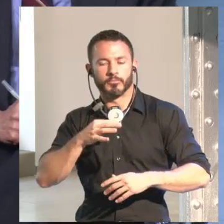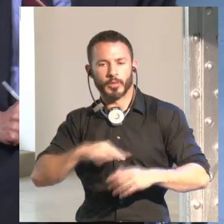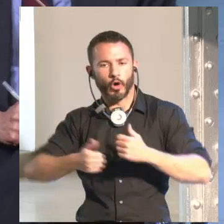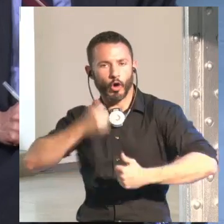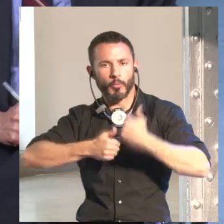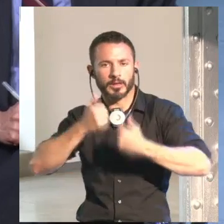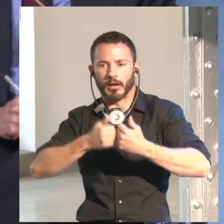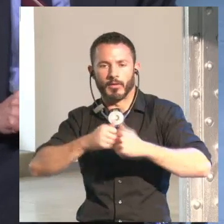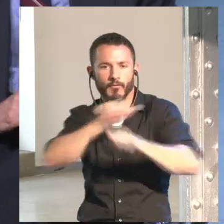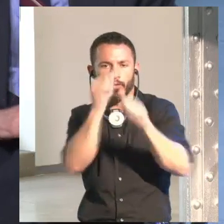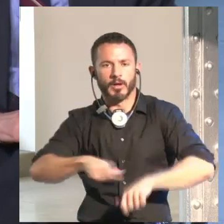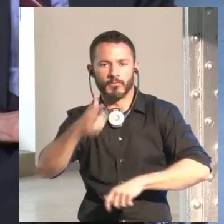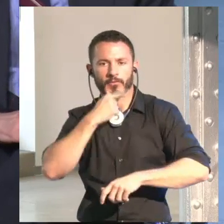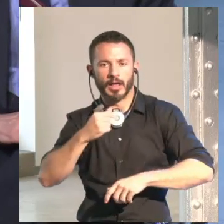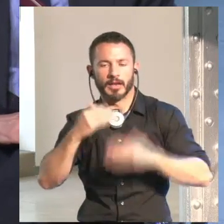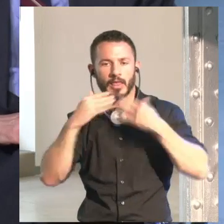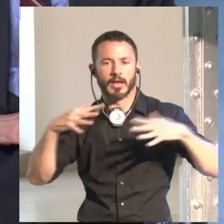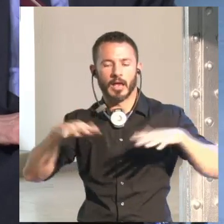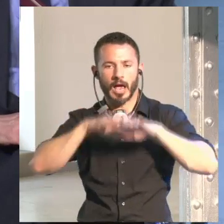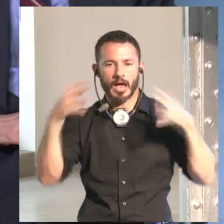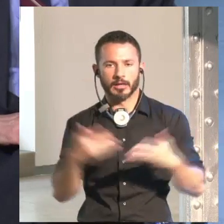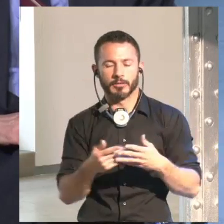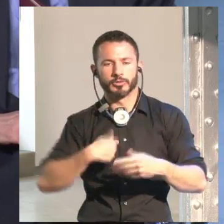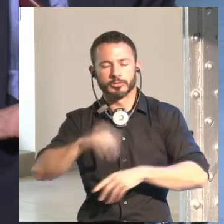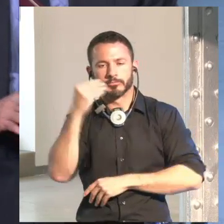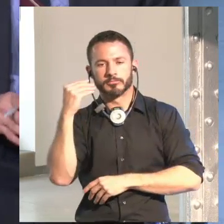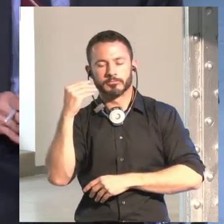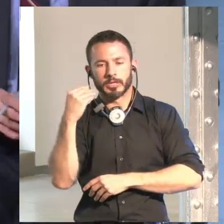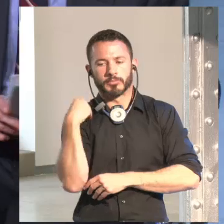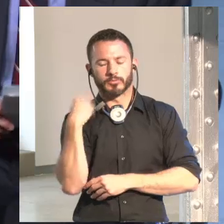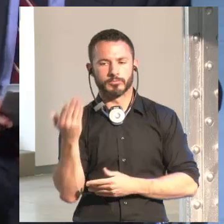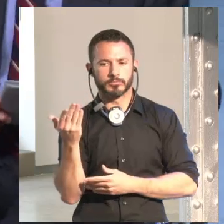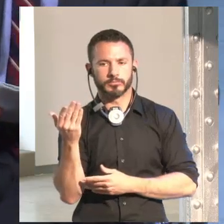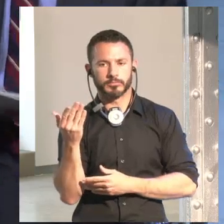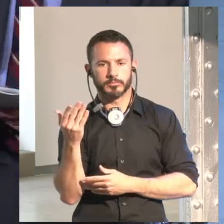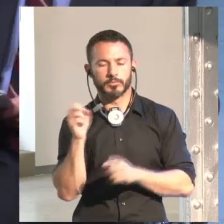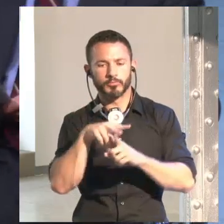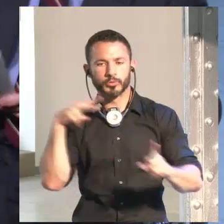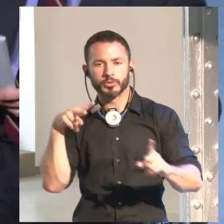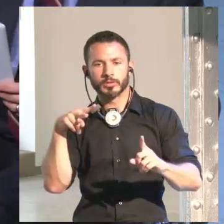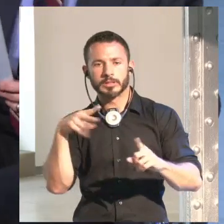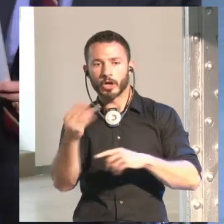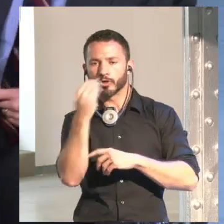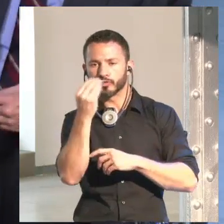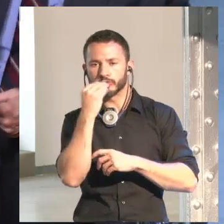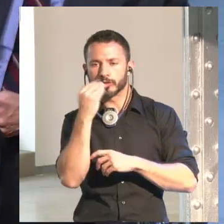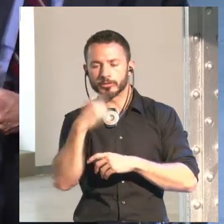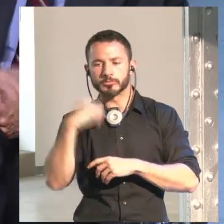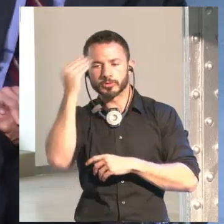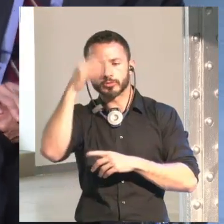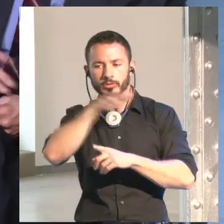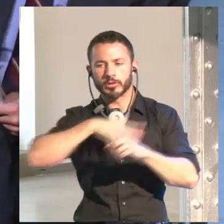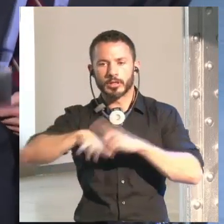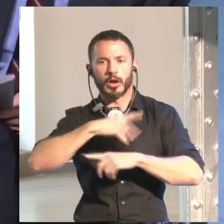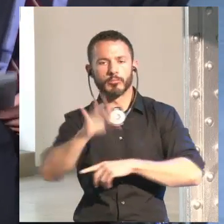sencilla y de forma muy rápida a través de Internet. Yo me pregunto, desde el punto de vista de los consumidores, yo creo que eso es un escenario